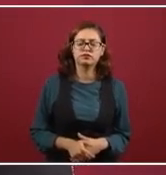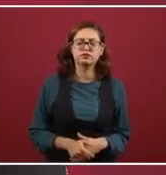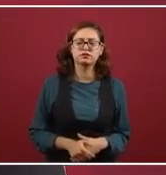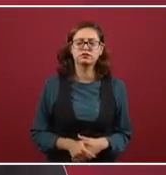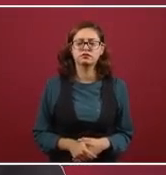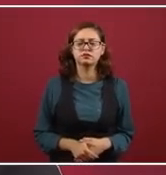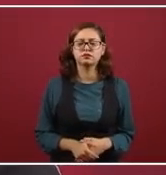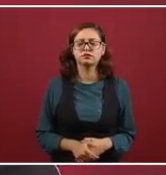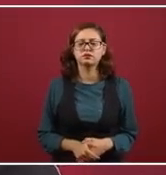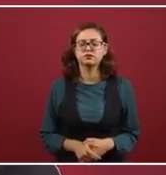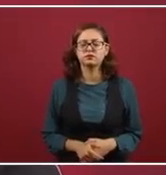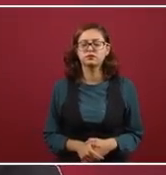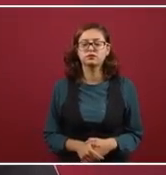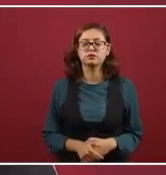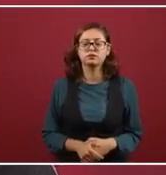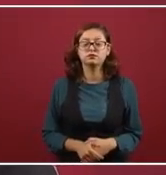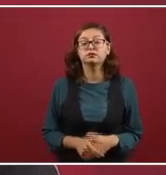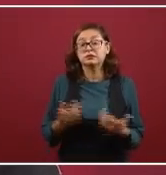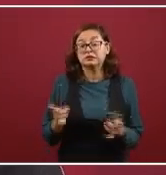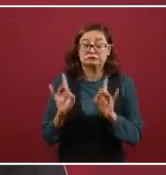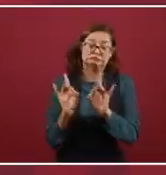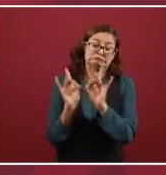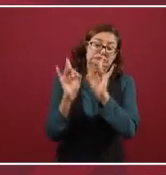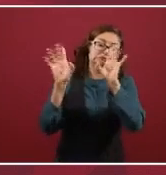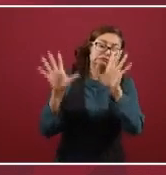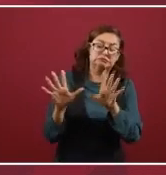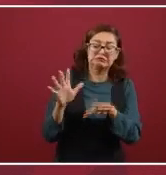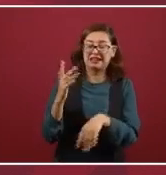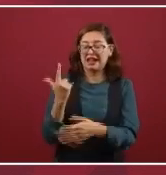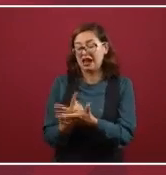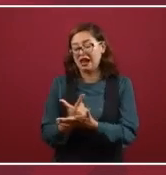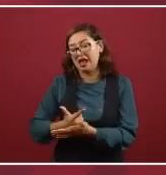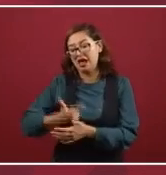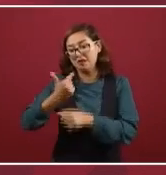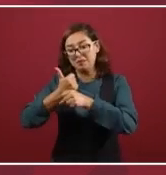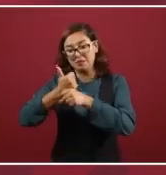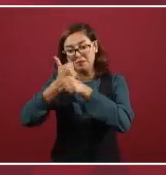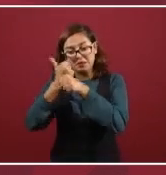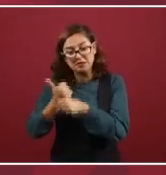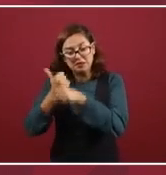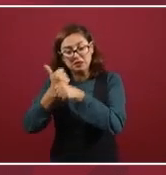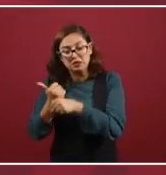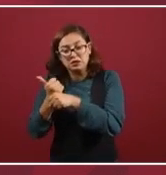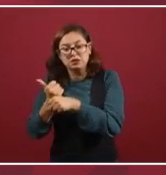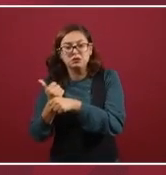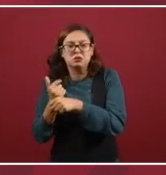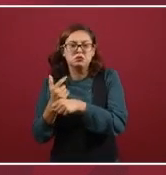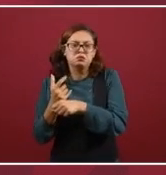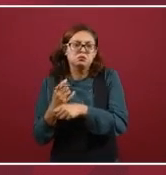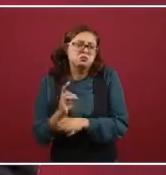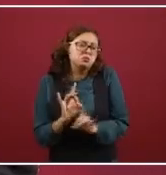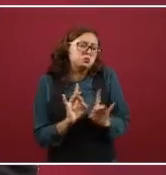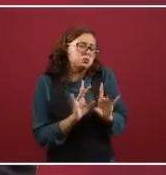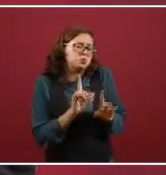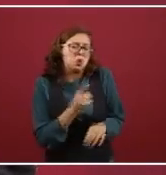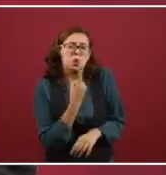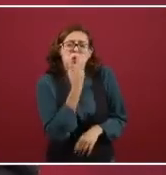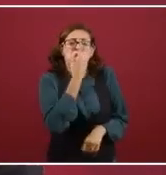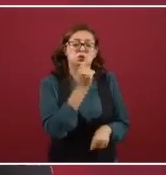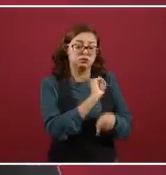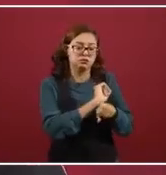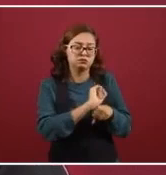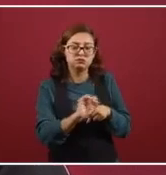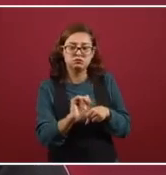la naturaleza de los eventos y la tragedia, como un hecho aislado en sí mismo, sino como parte de un